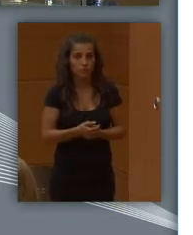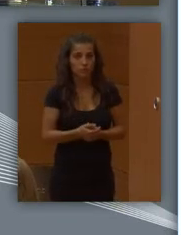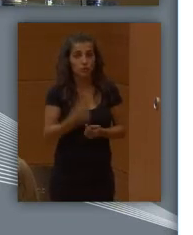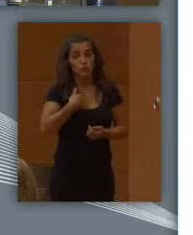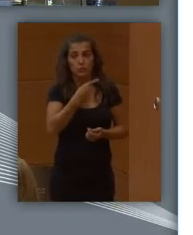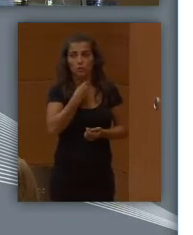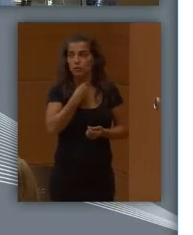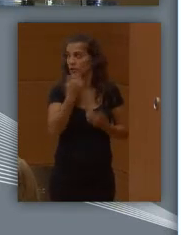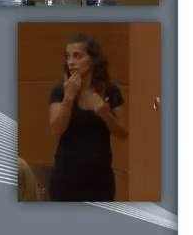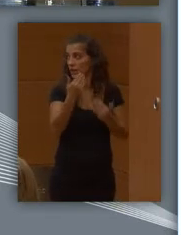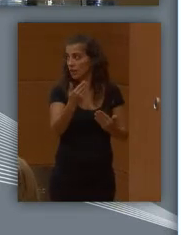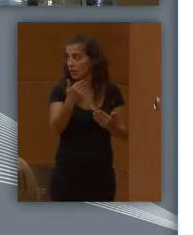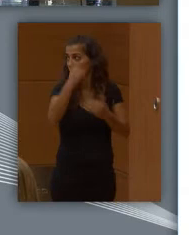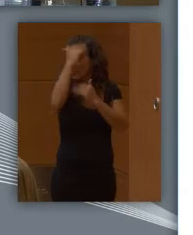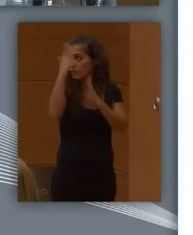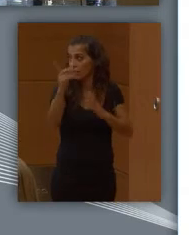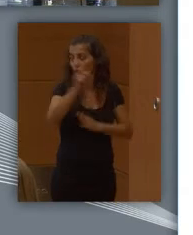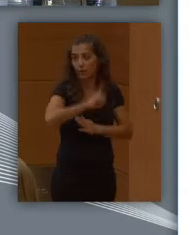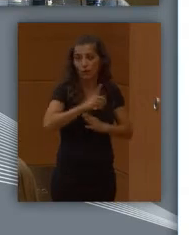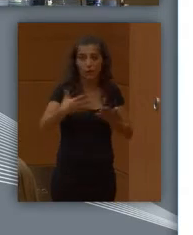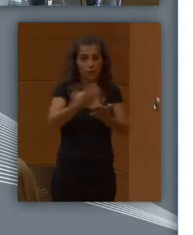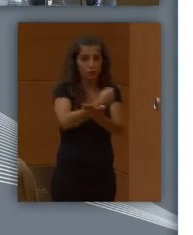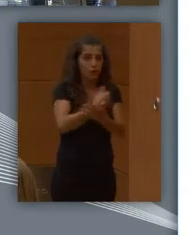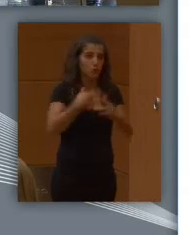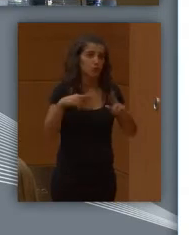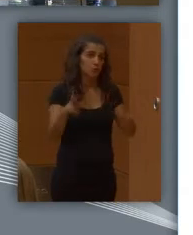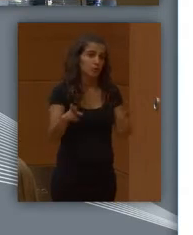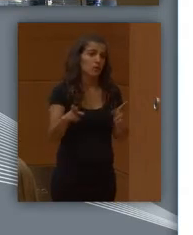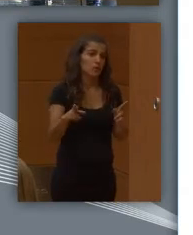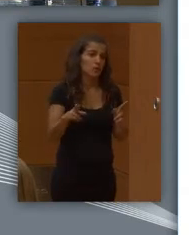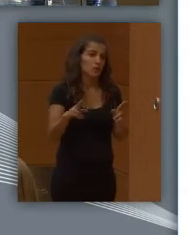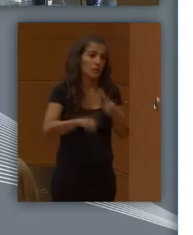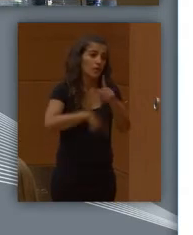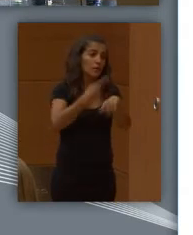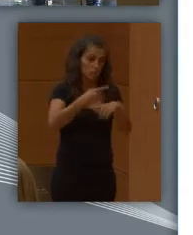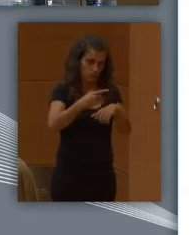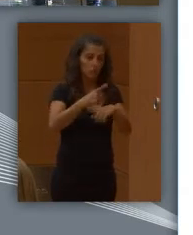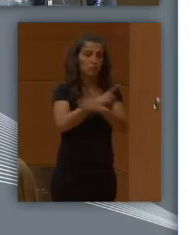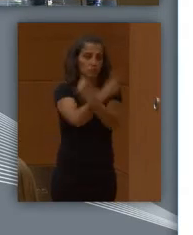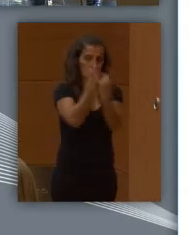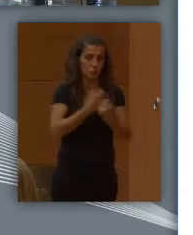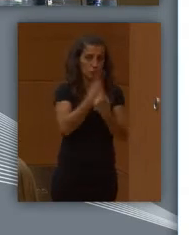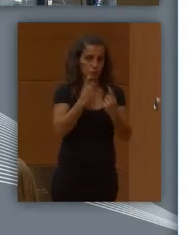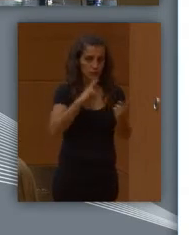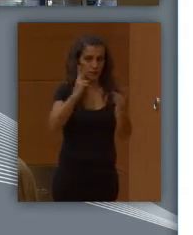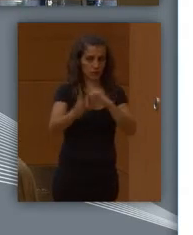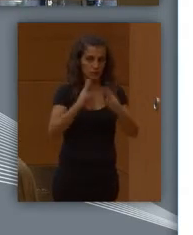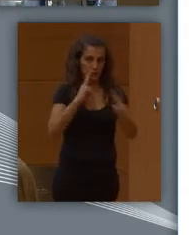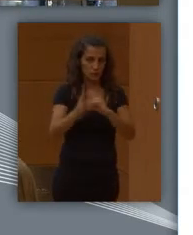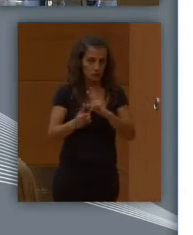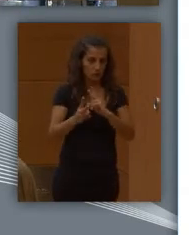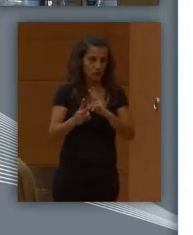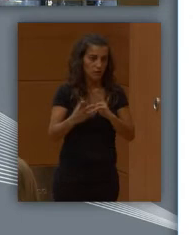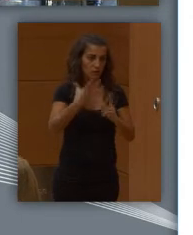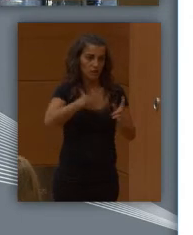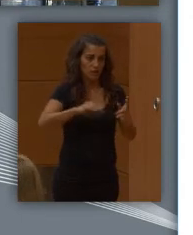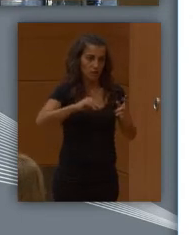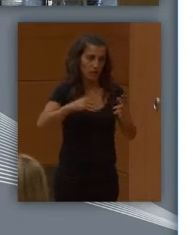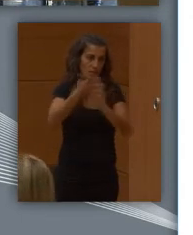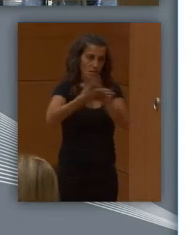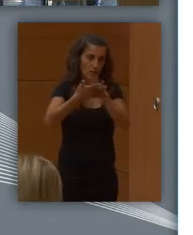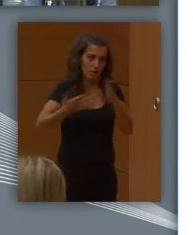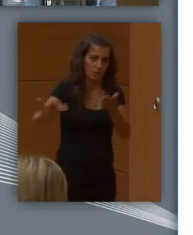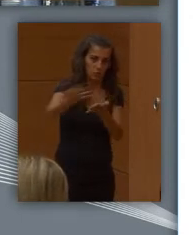gustaría agradecerles su atención a todos y espero que, por supuesto, luego en el turno de preguntas y respuestas podamos hablar